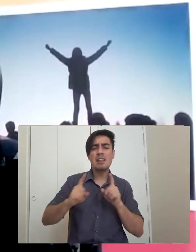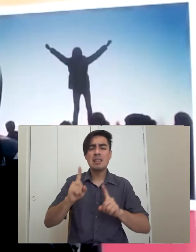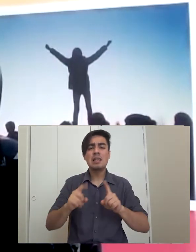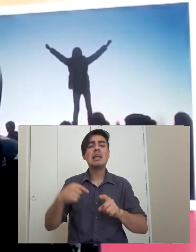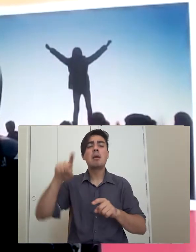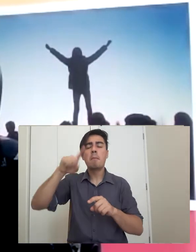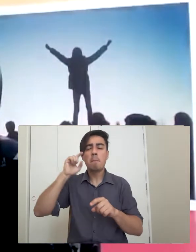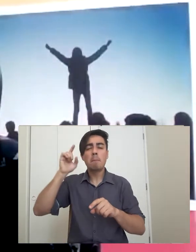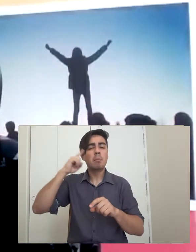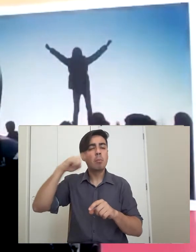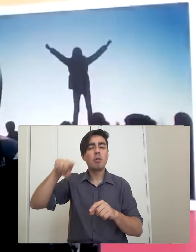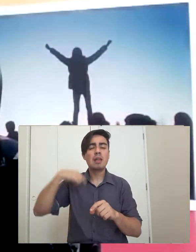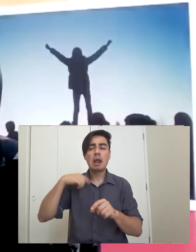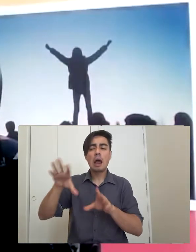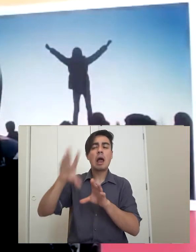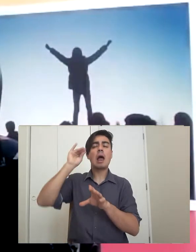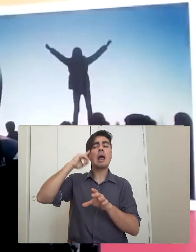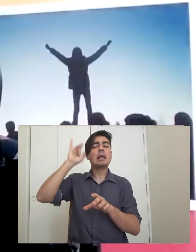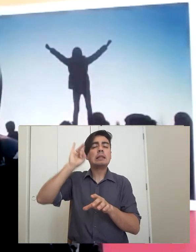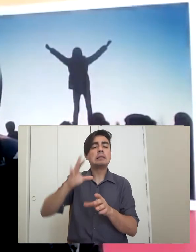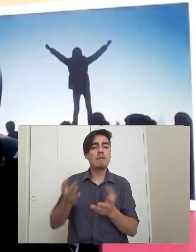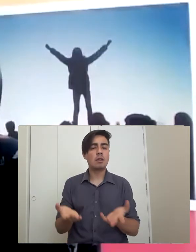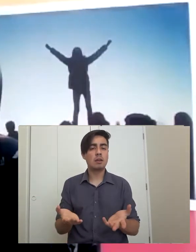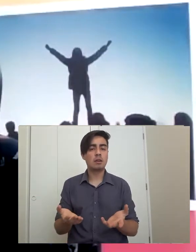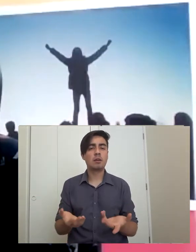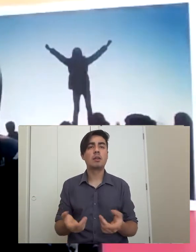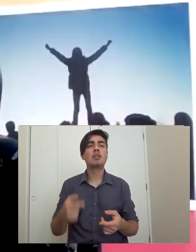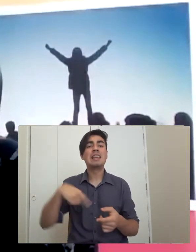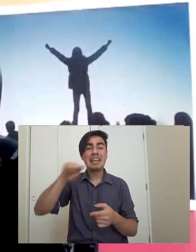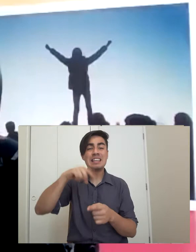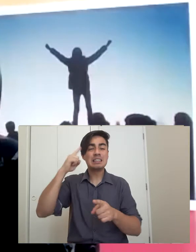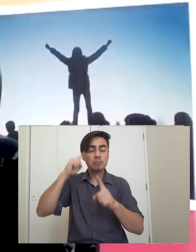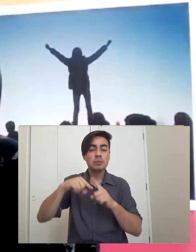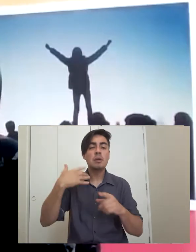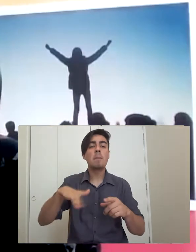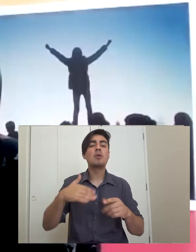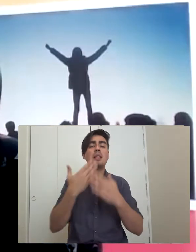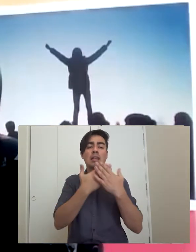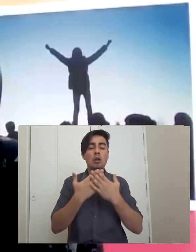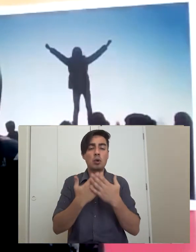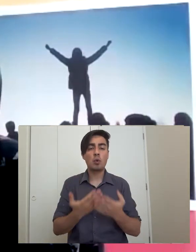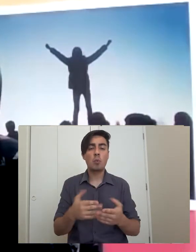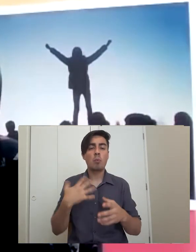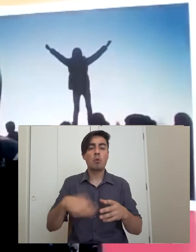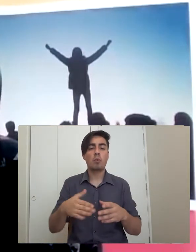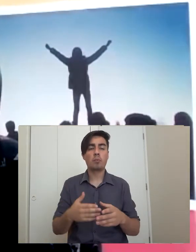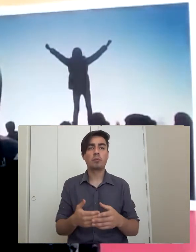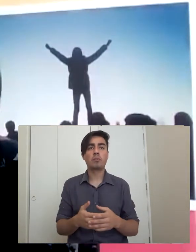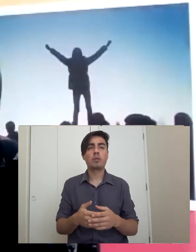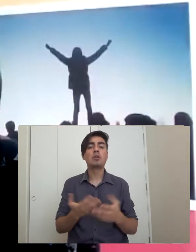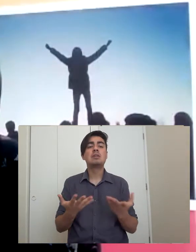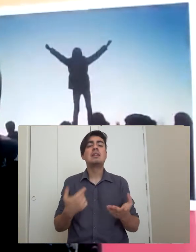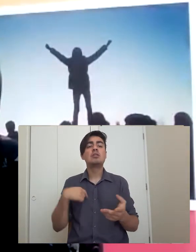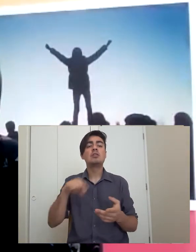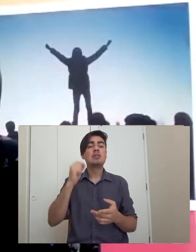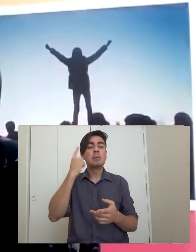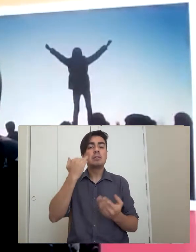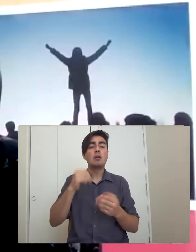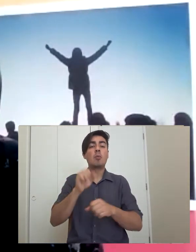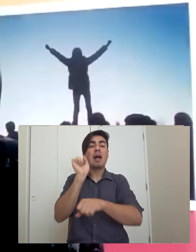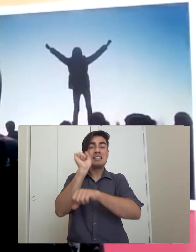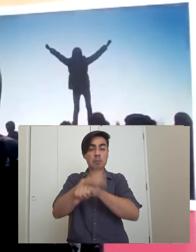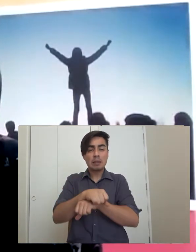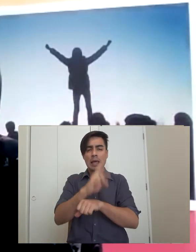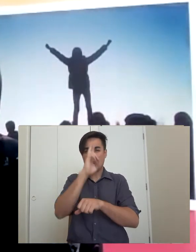solo representantes de grupos. Y nosotros creemos que aprender cómo apreciar esta diversidad y